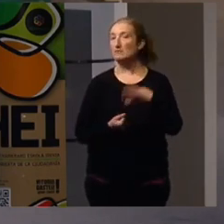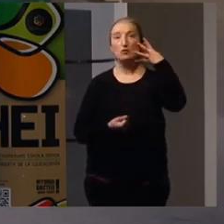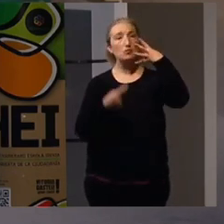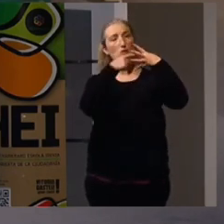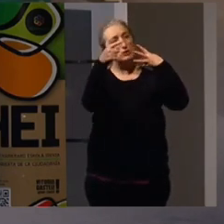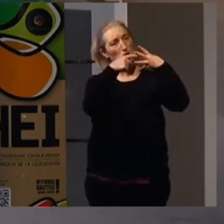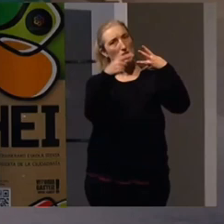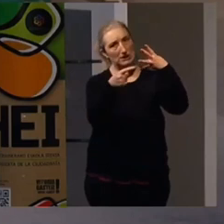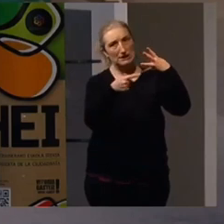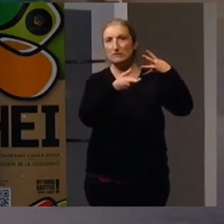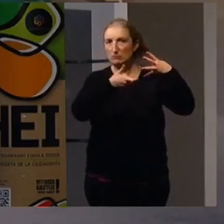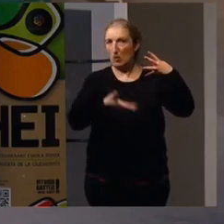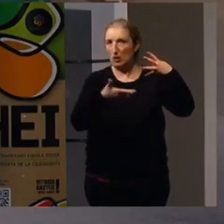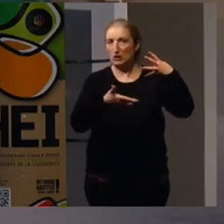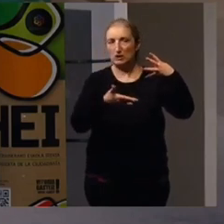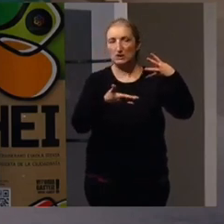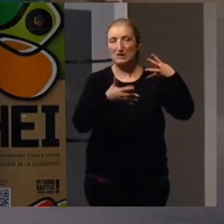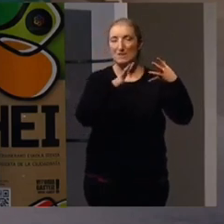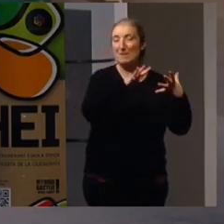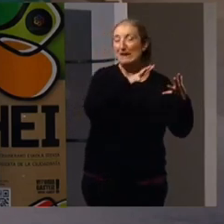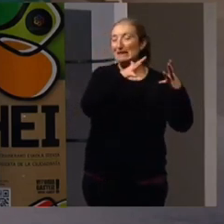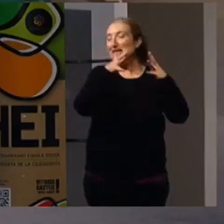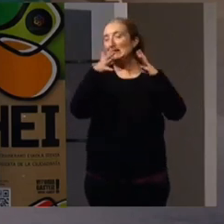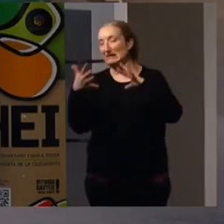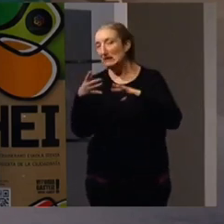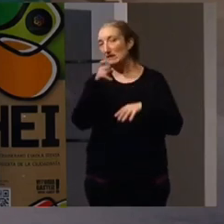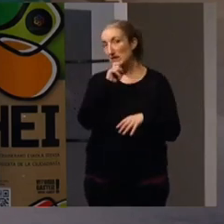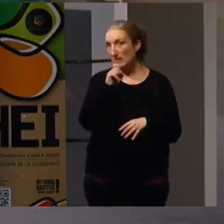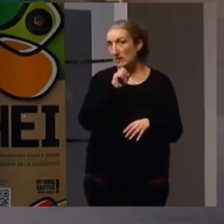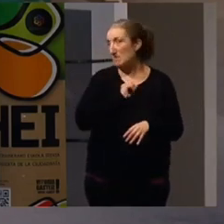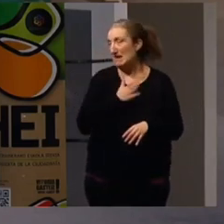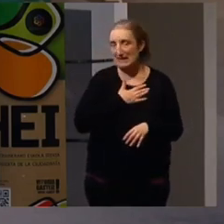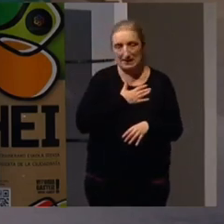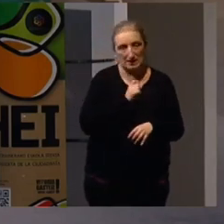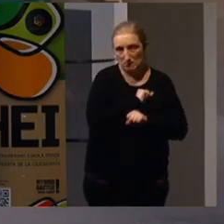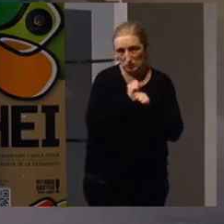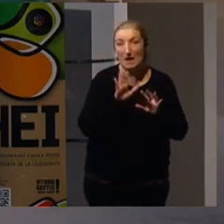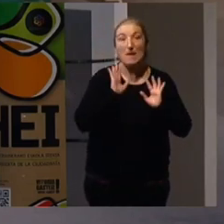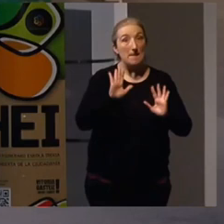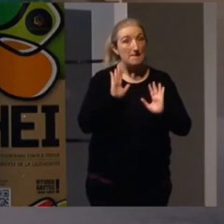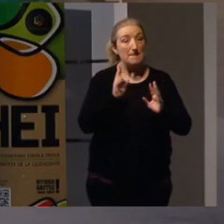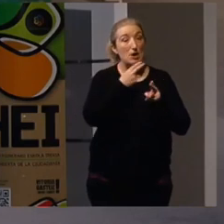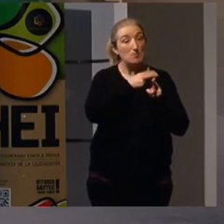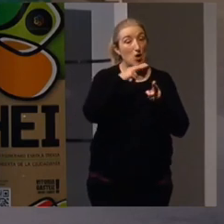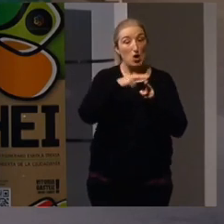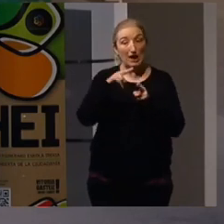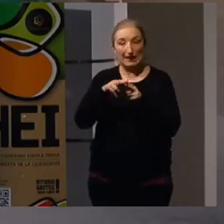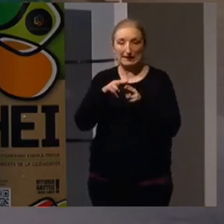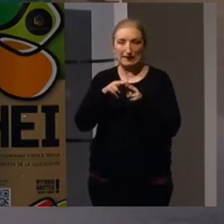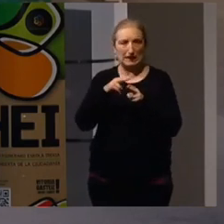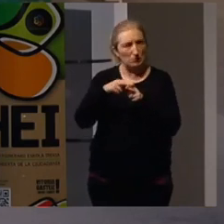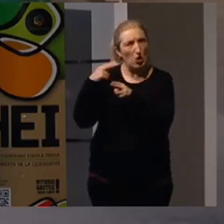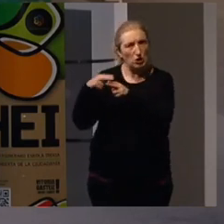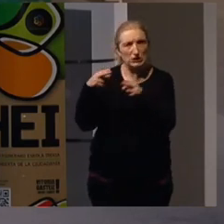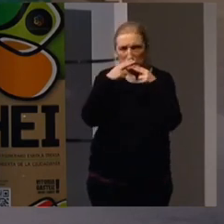cuatro líneas grandes que, como para transformarlas totalmente, es como difícil imaginar que sucedan mañana, pero que en realidad hay muchas políticas grandes, o